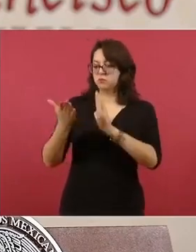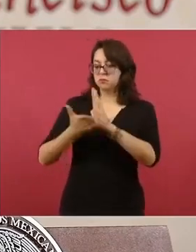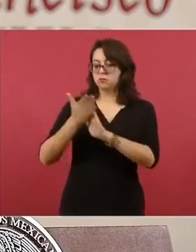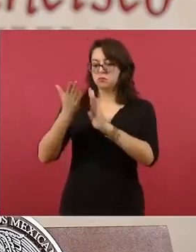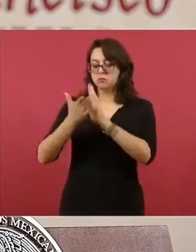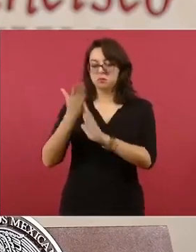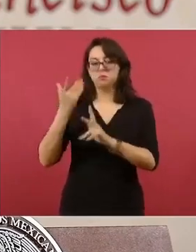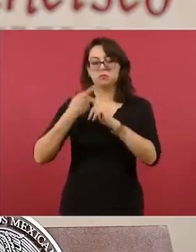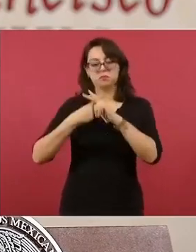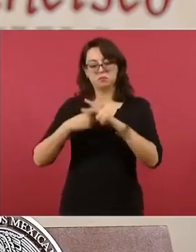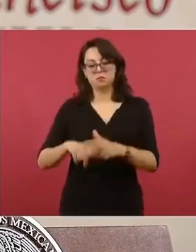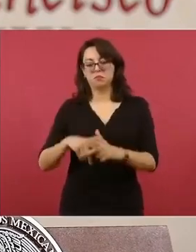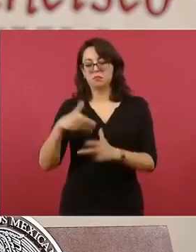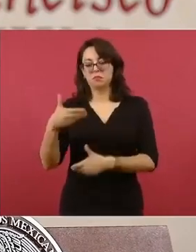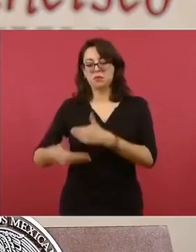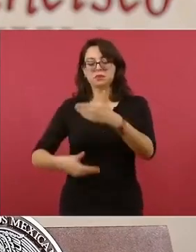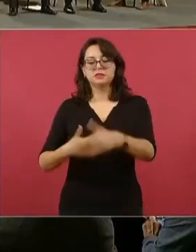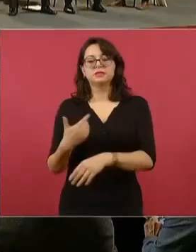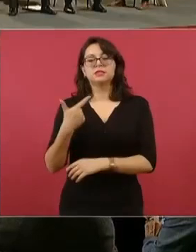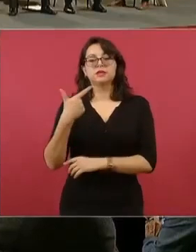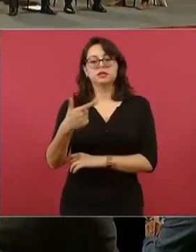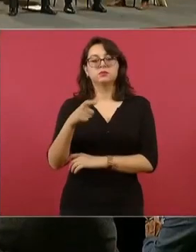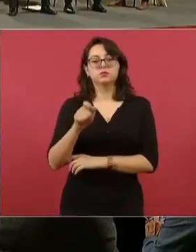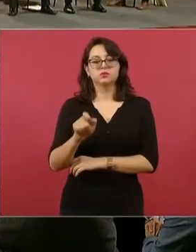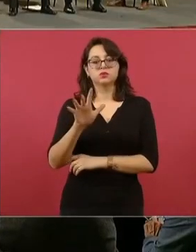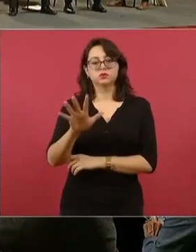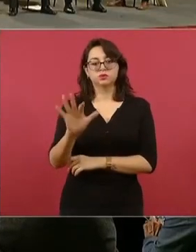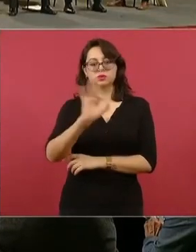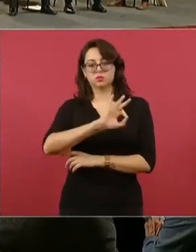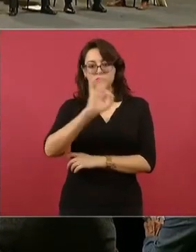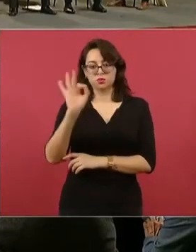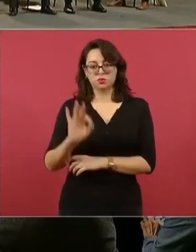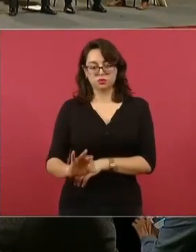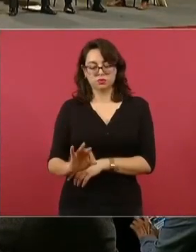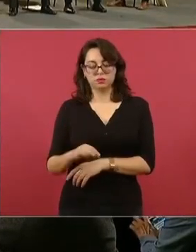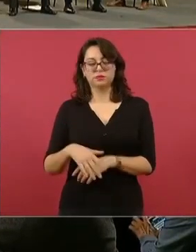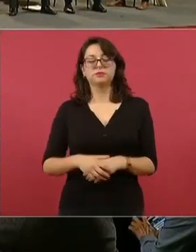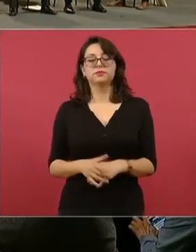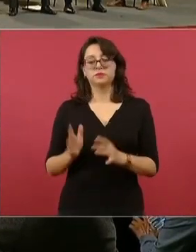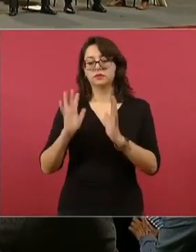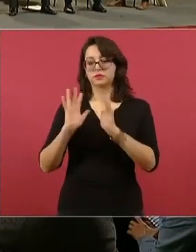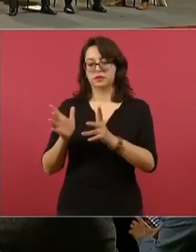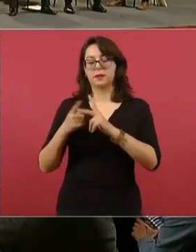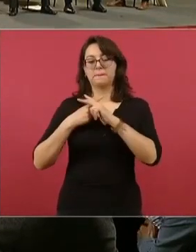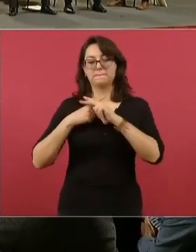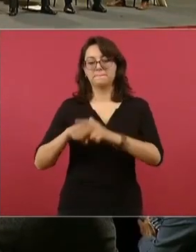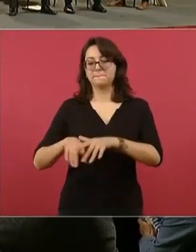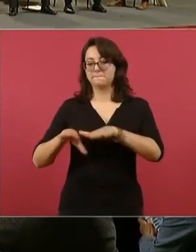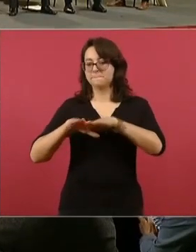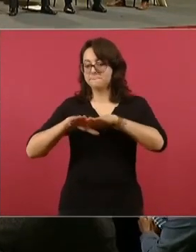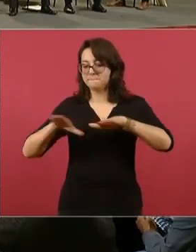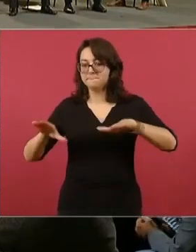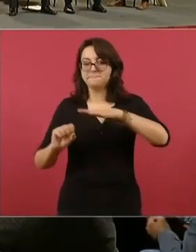en la ejecución de los mismos, como son la conformación de terraplenes y en las sedimentaciones de los edificios.